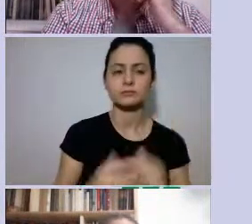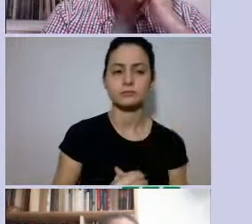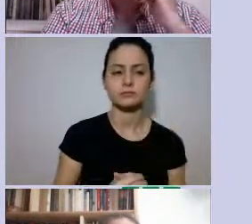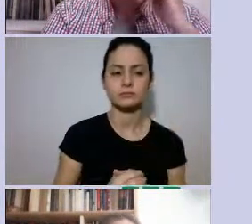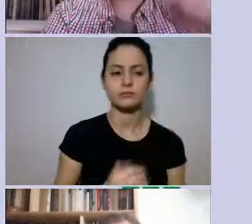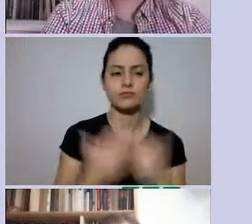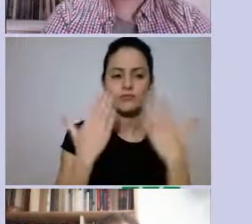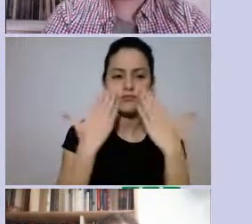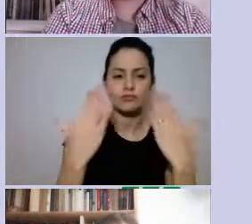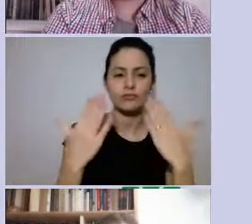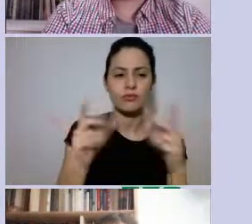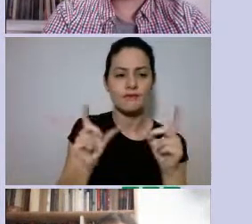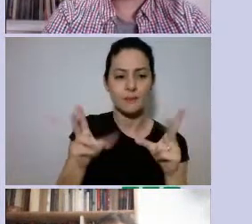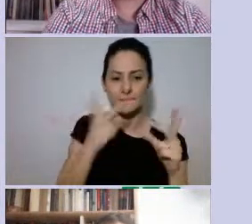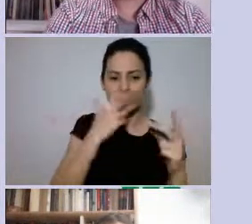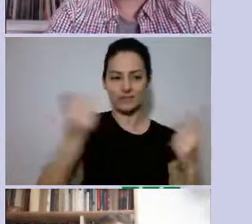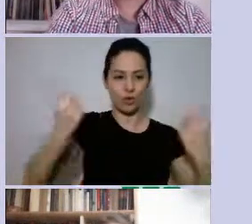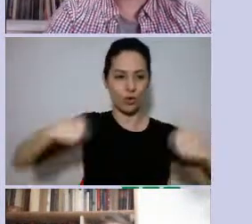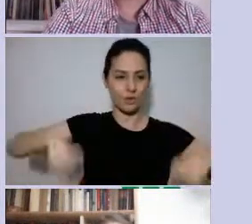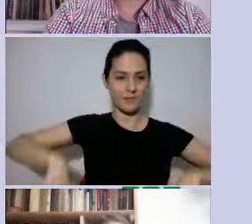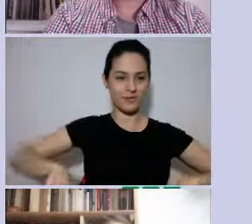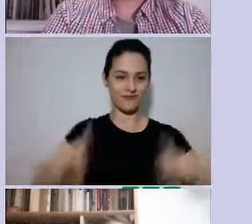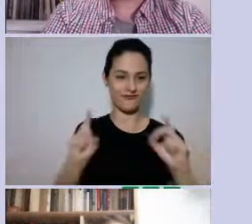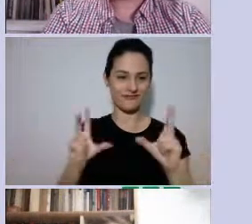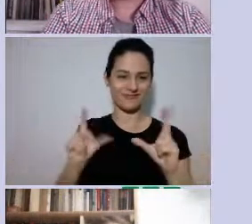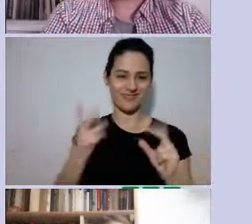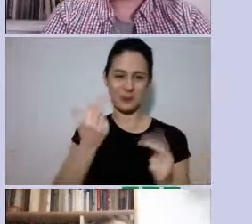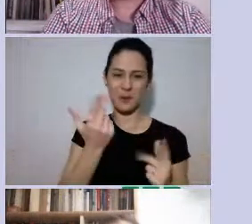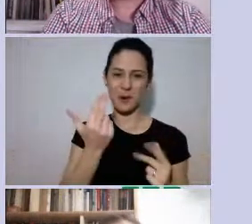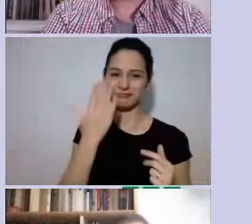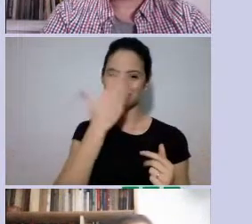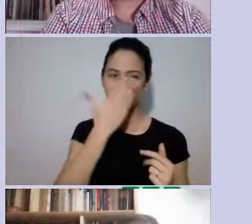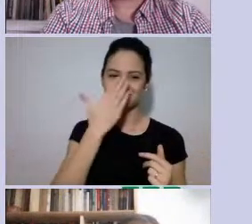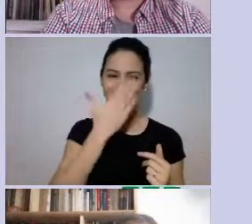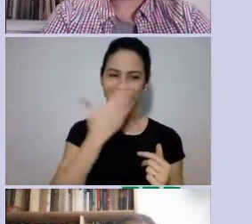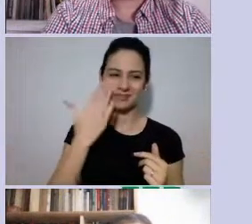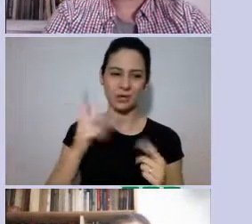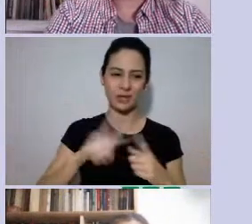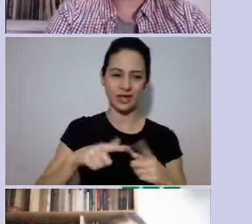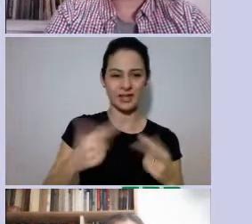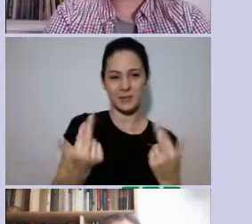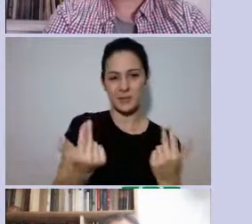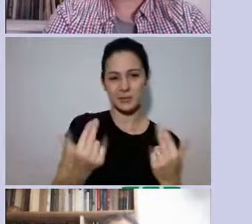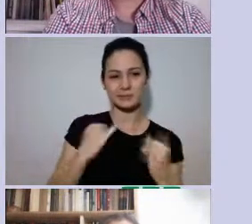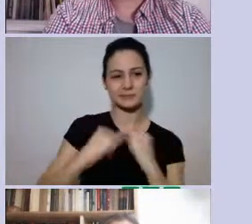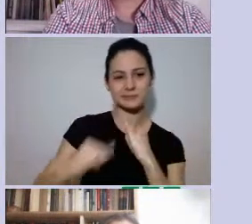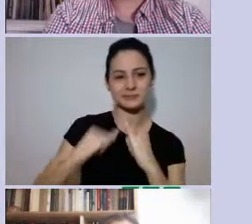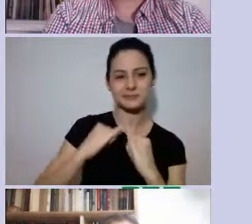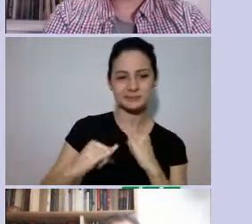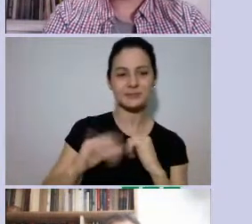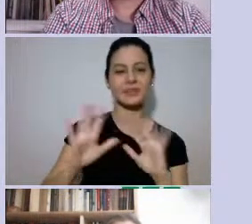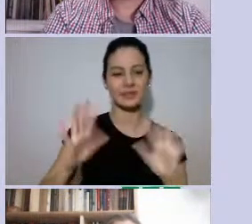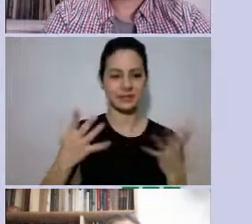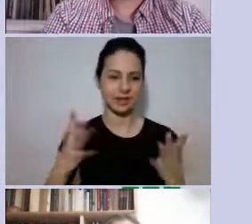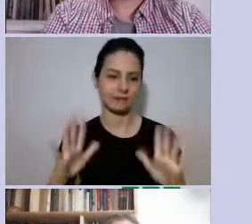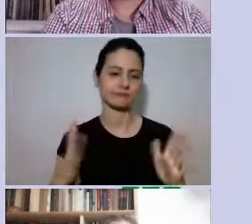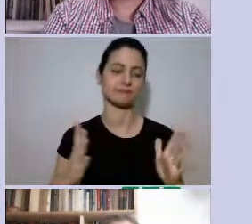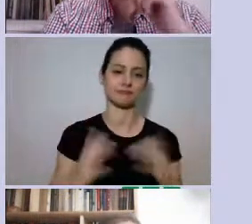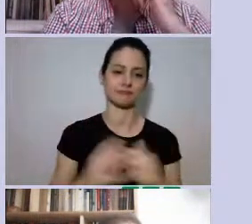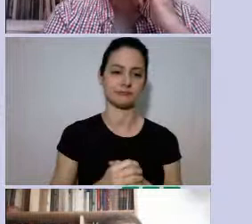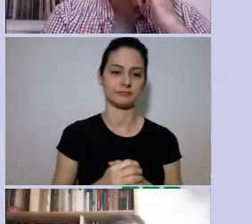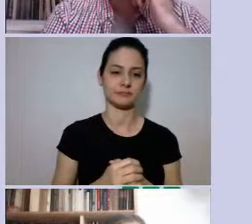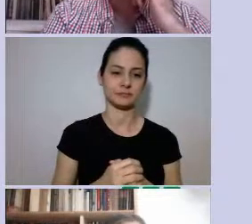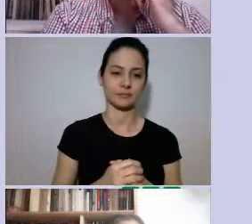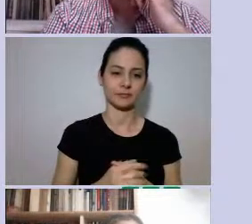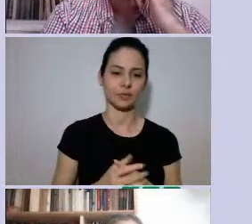del comercio carnal. Pero este comercio carnal, si bien puede haber sido cierto en algunas ocasiones,